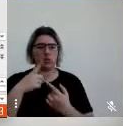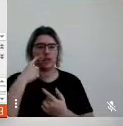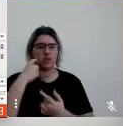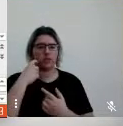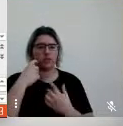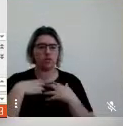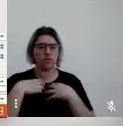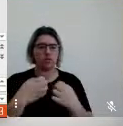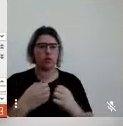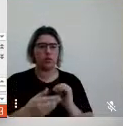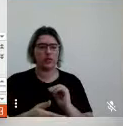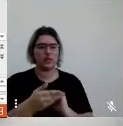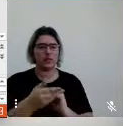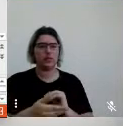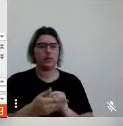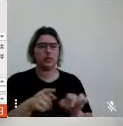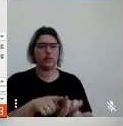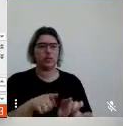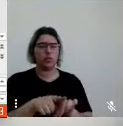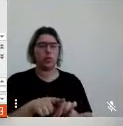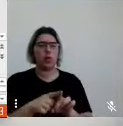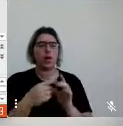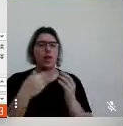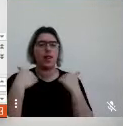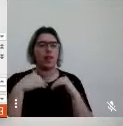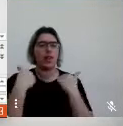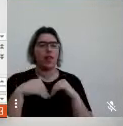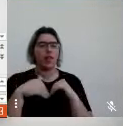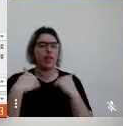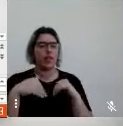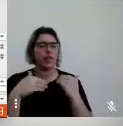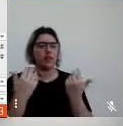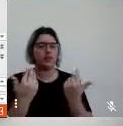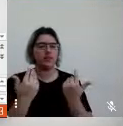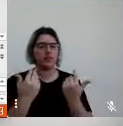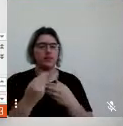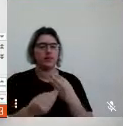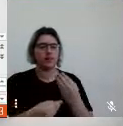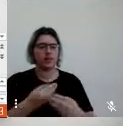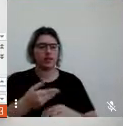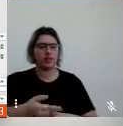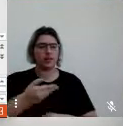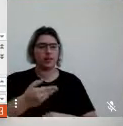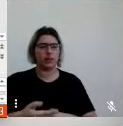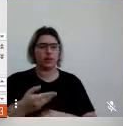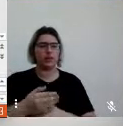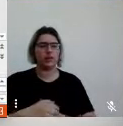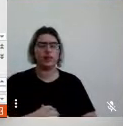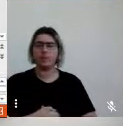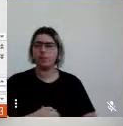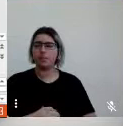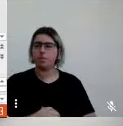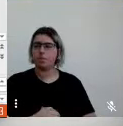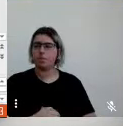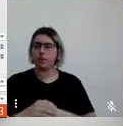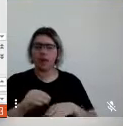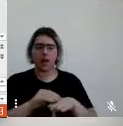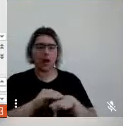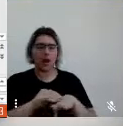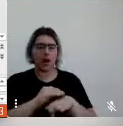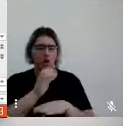como es practicar ejercicio físico, no beber bebidas alcohólicas, evitar